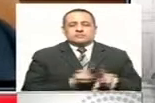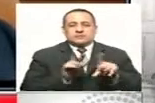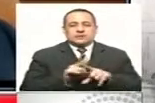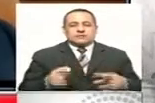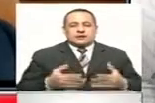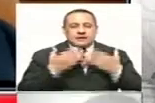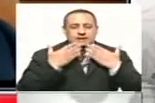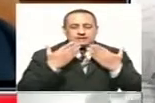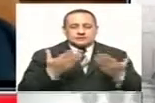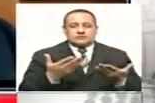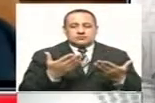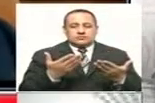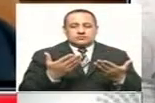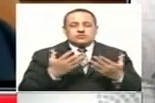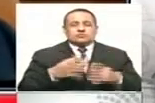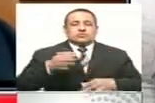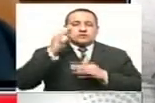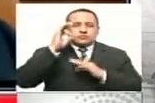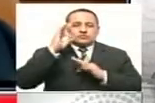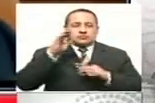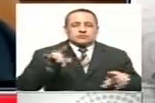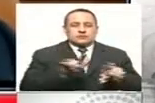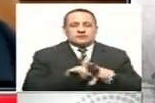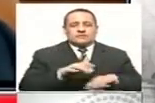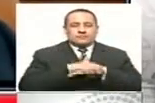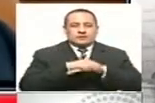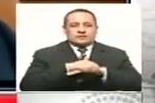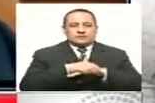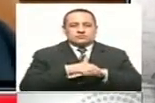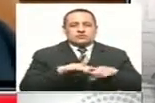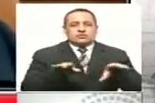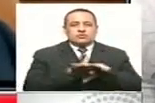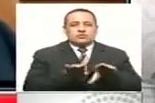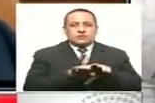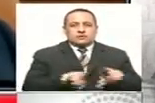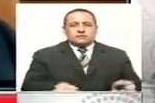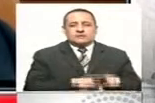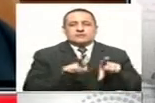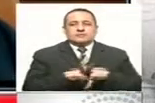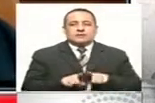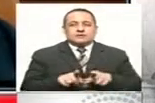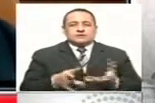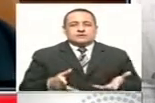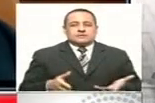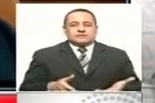agradezco su exposición, felicito a la vez por haber